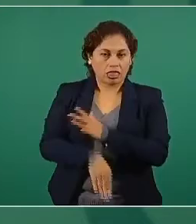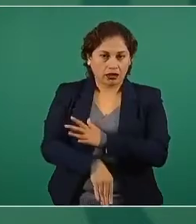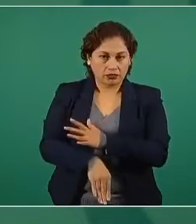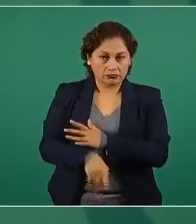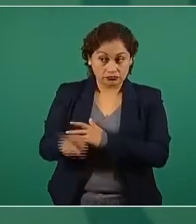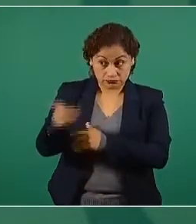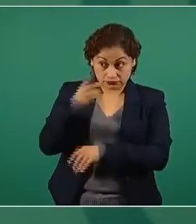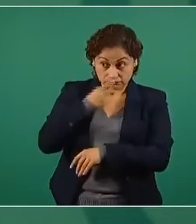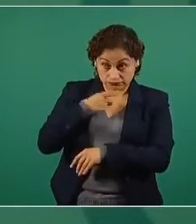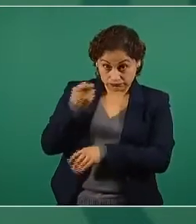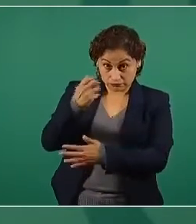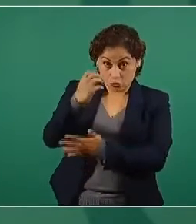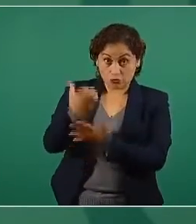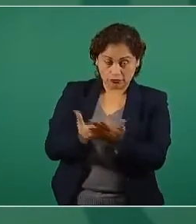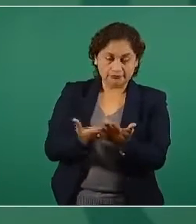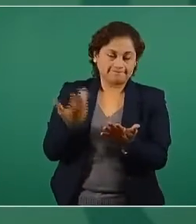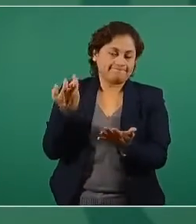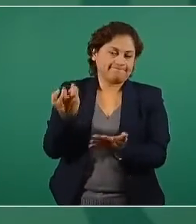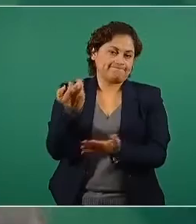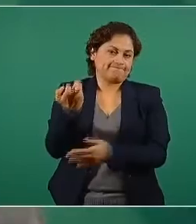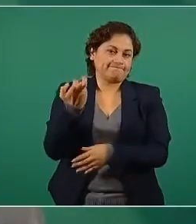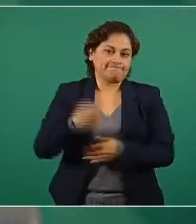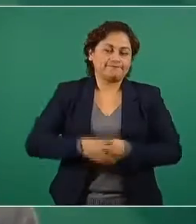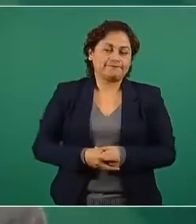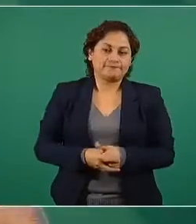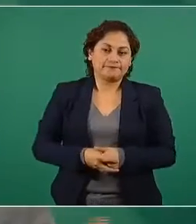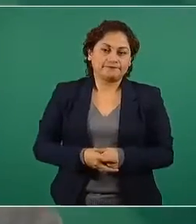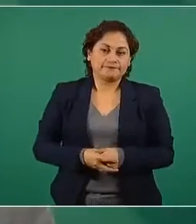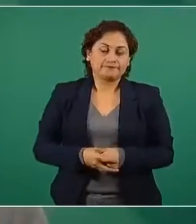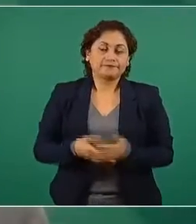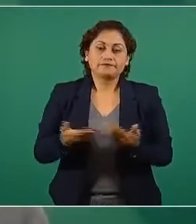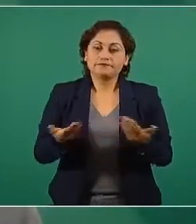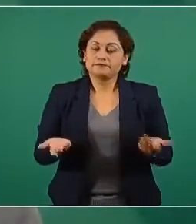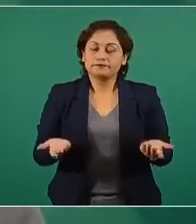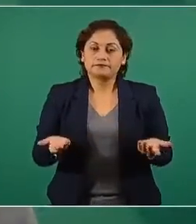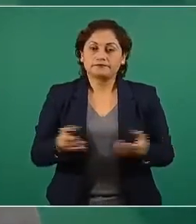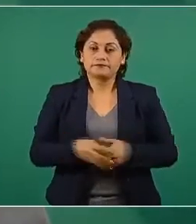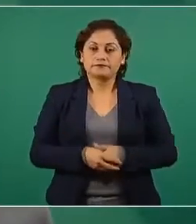ejemplo. Entonces, muchos ya